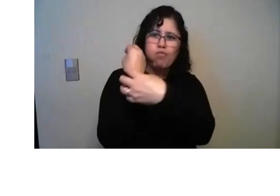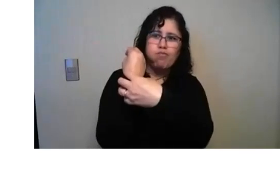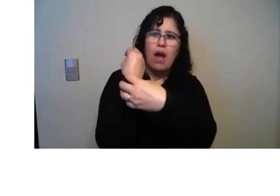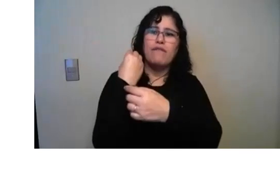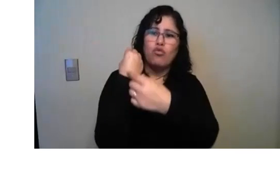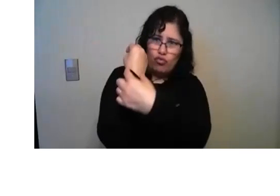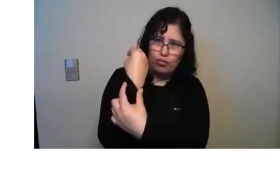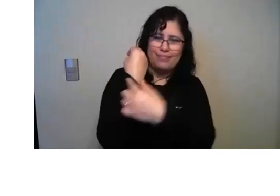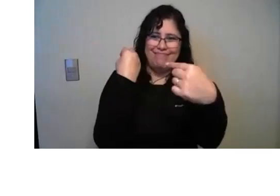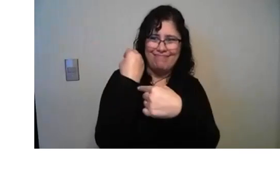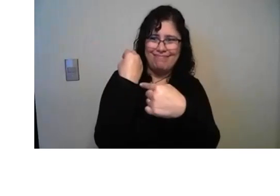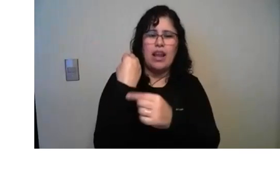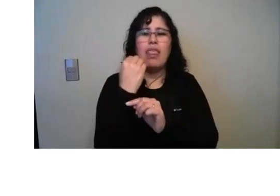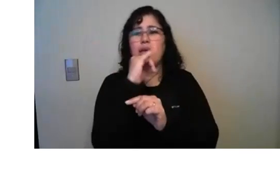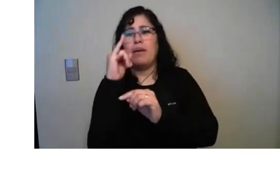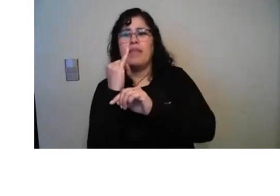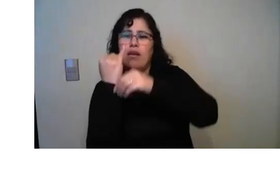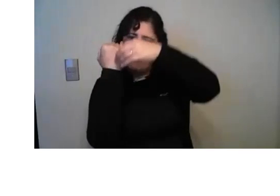hacia la médula espinal.